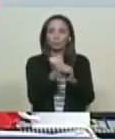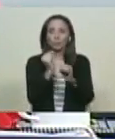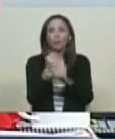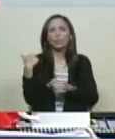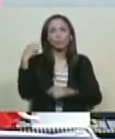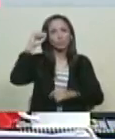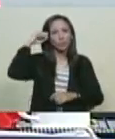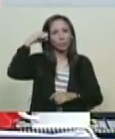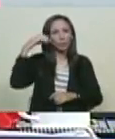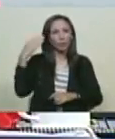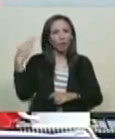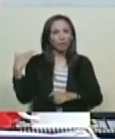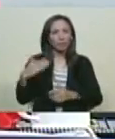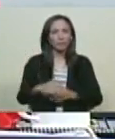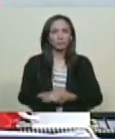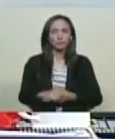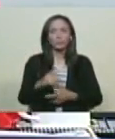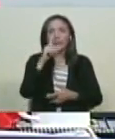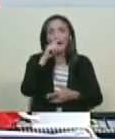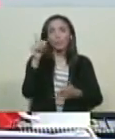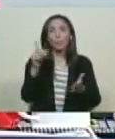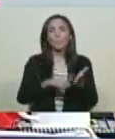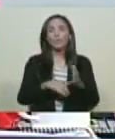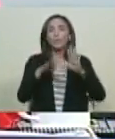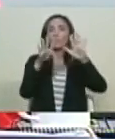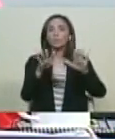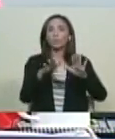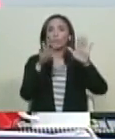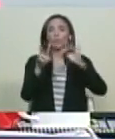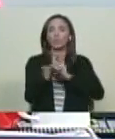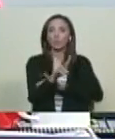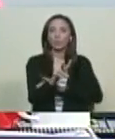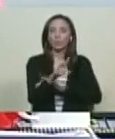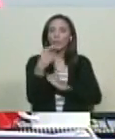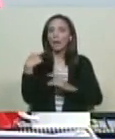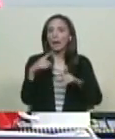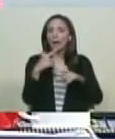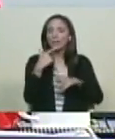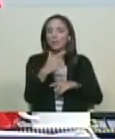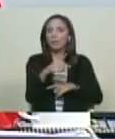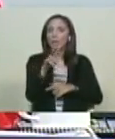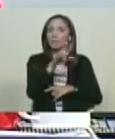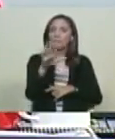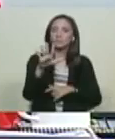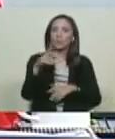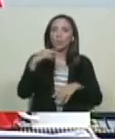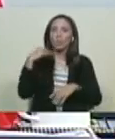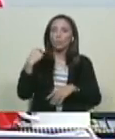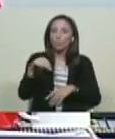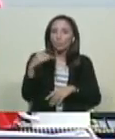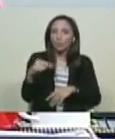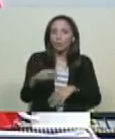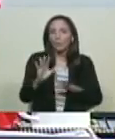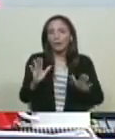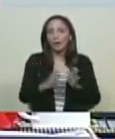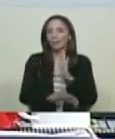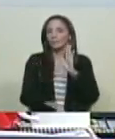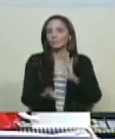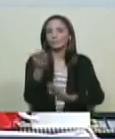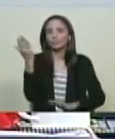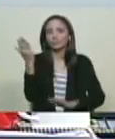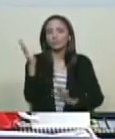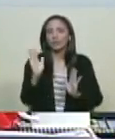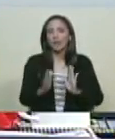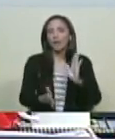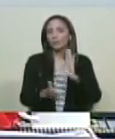clarito aquel año 1992 cuando nos despedimos el 25 de noviembre porque íbamos nosotros a la